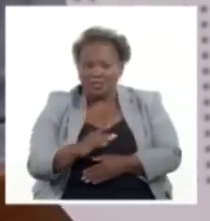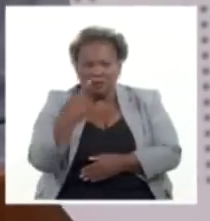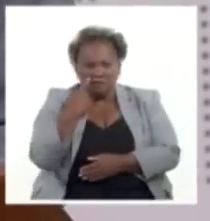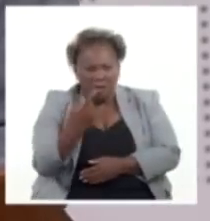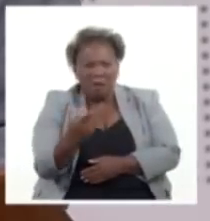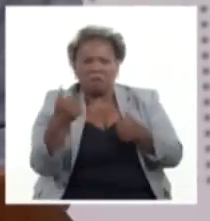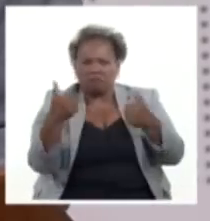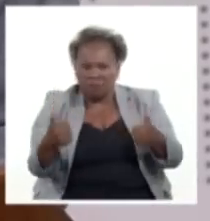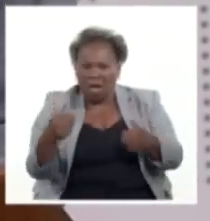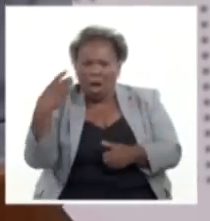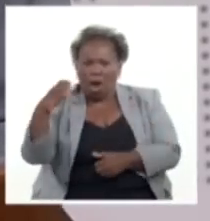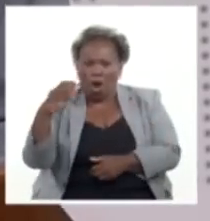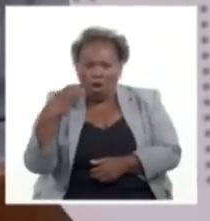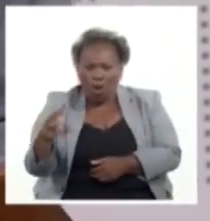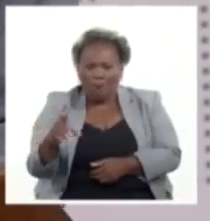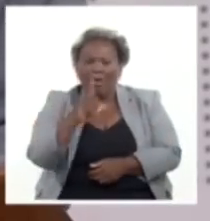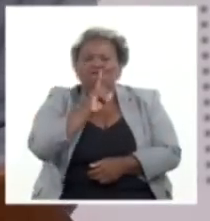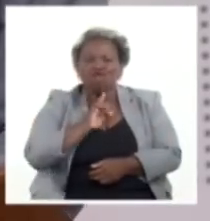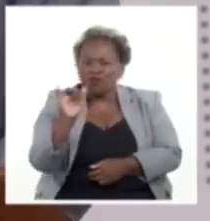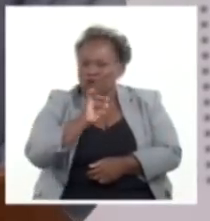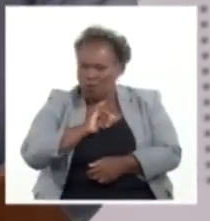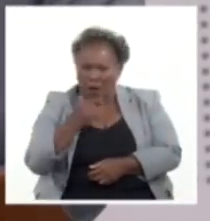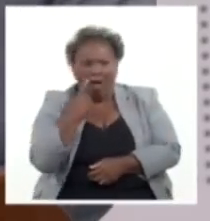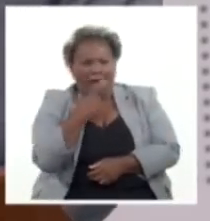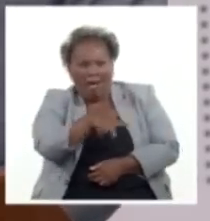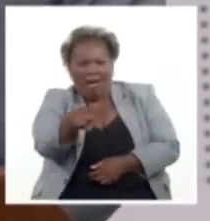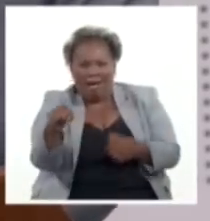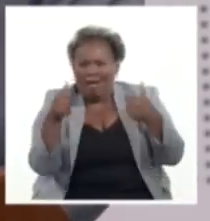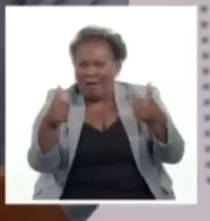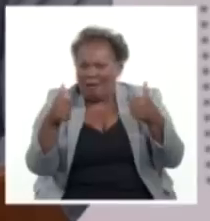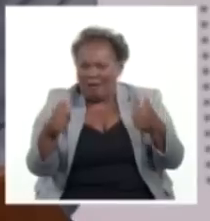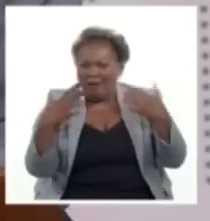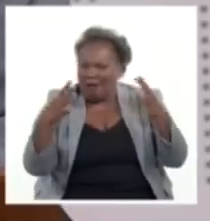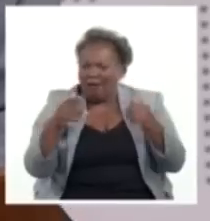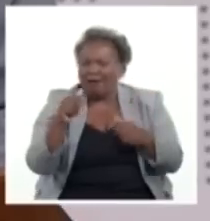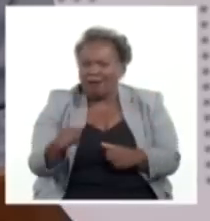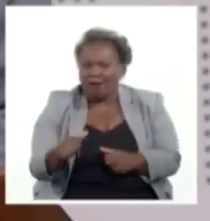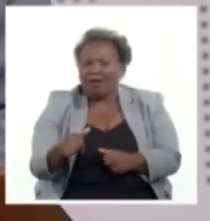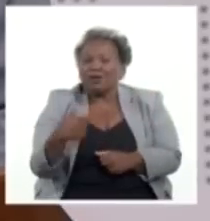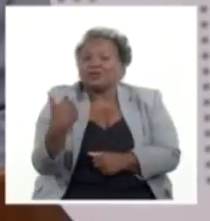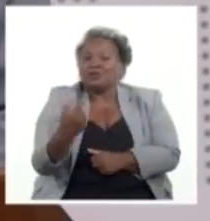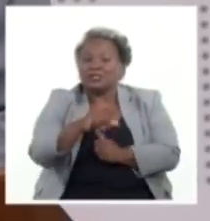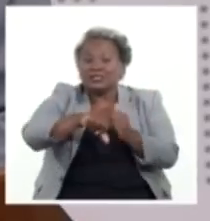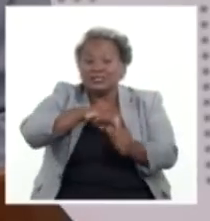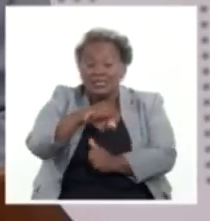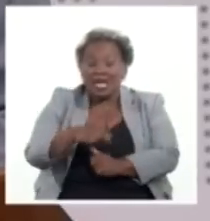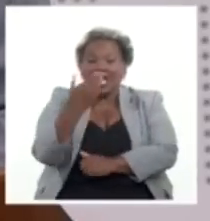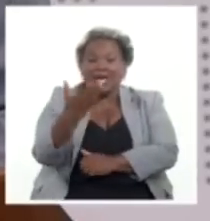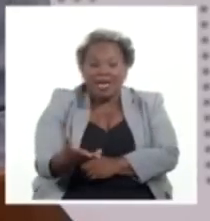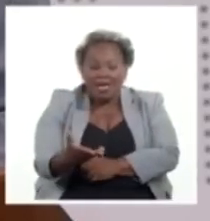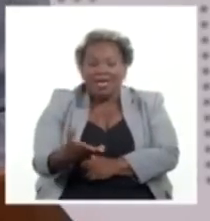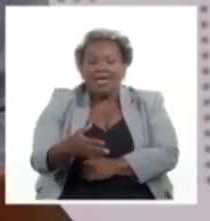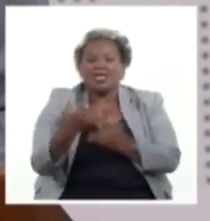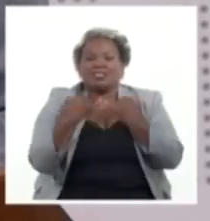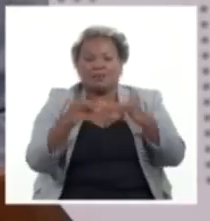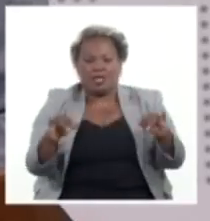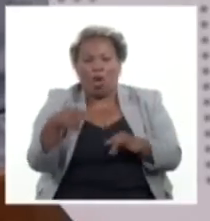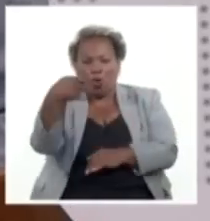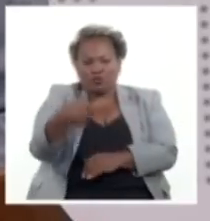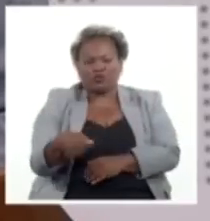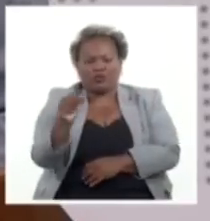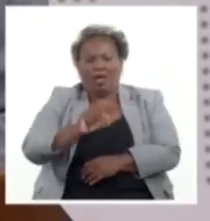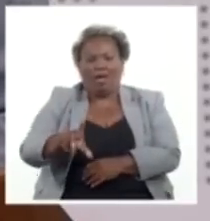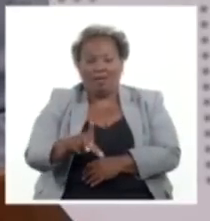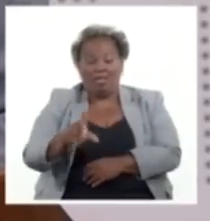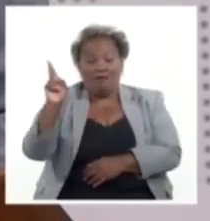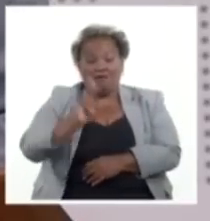Honduras. Nuestra región reclama independencia y justicia social. Las recientes visitas